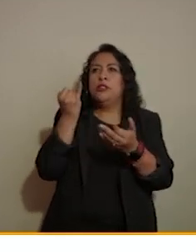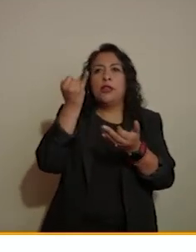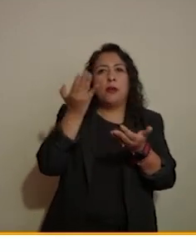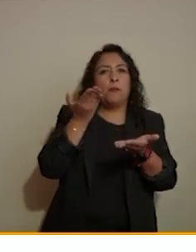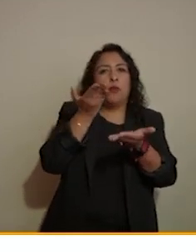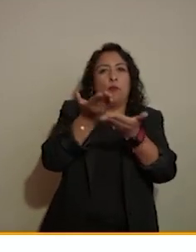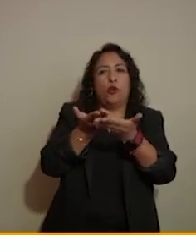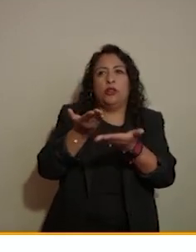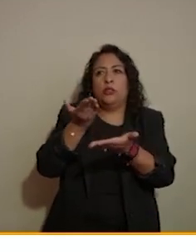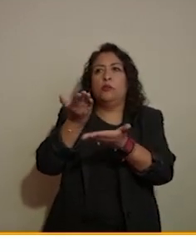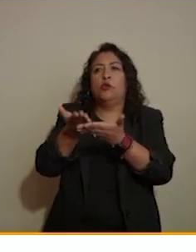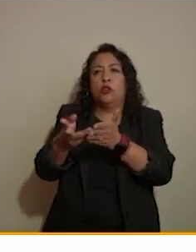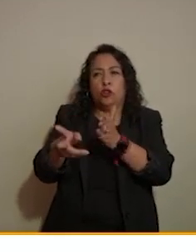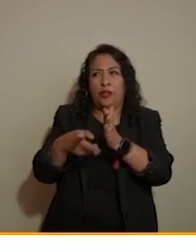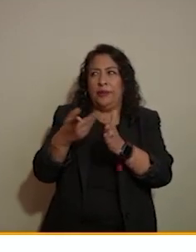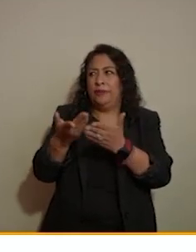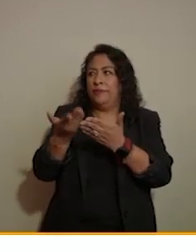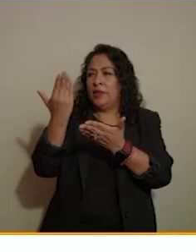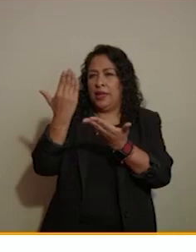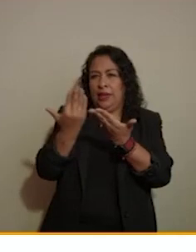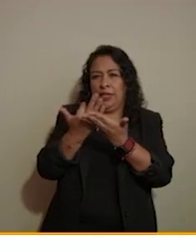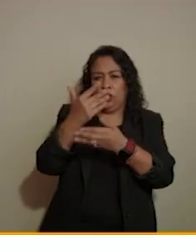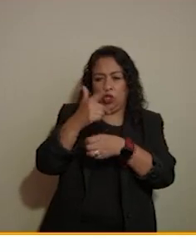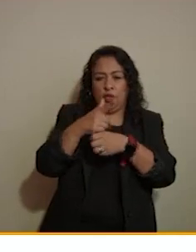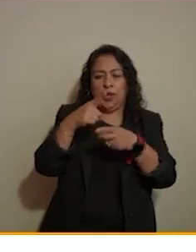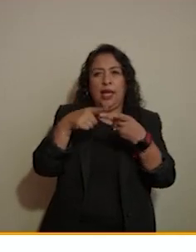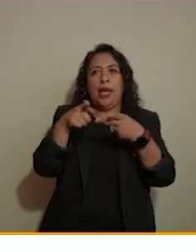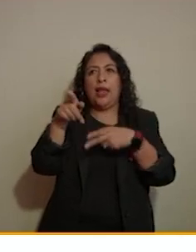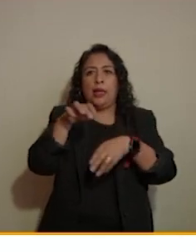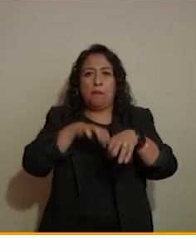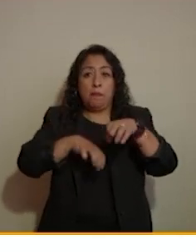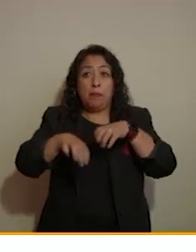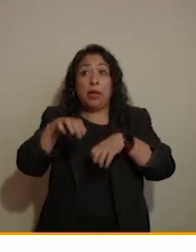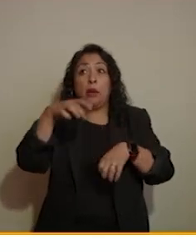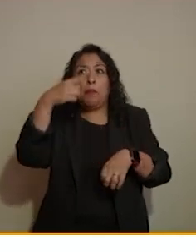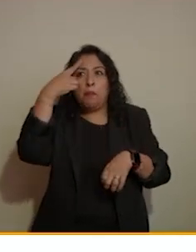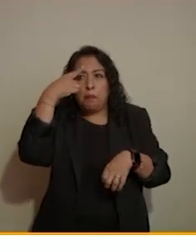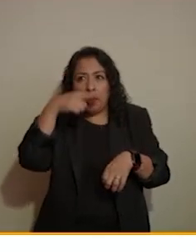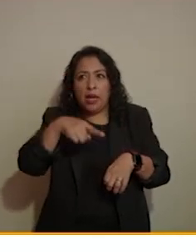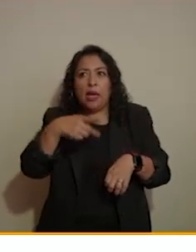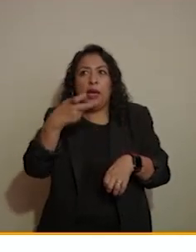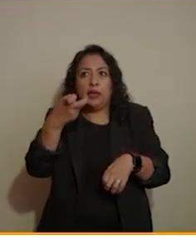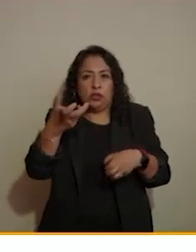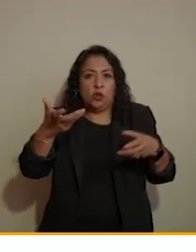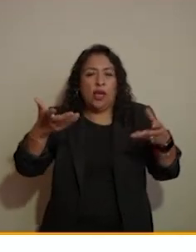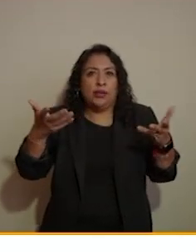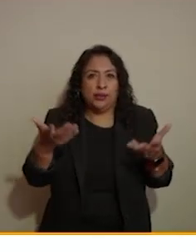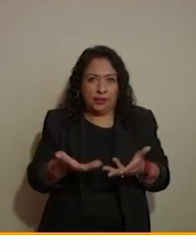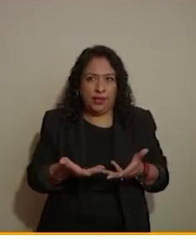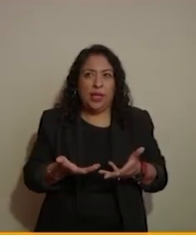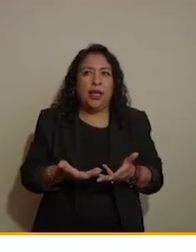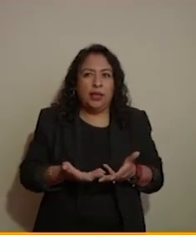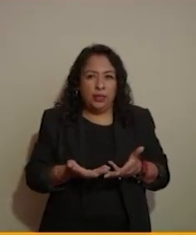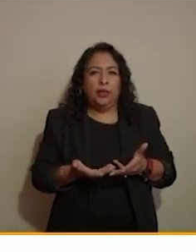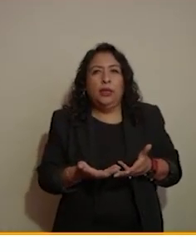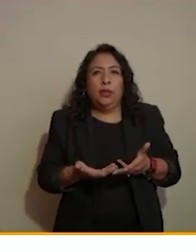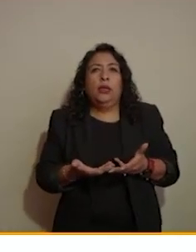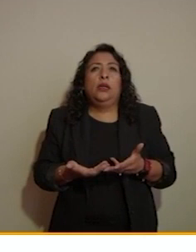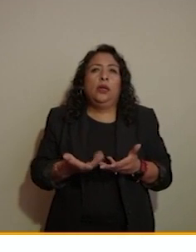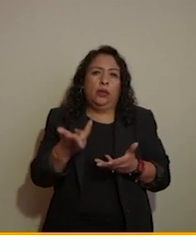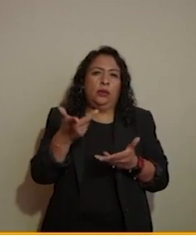que se retomaron a nivel nacional, a nivel de las empresas, para justo accionar